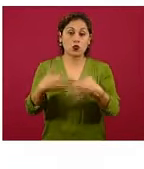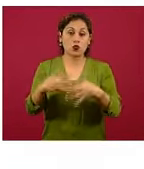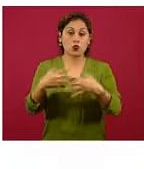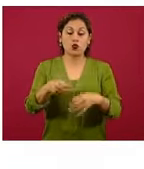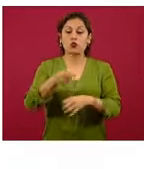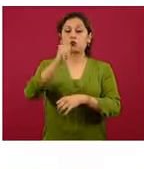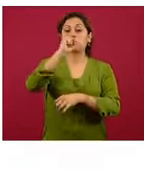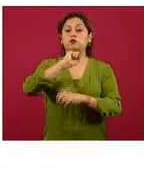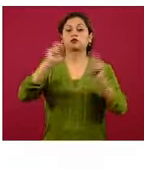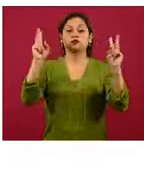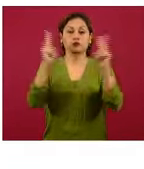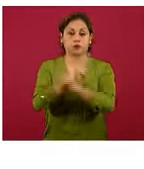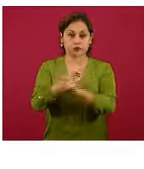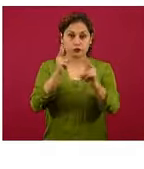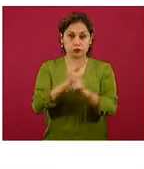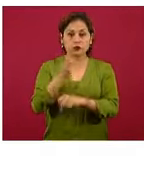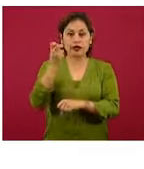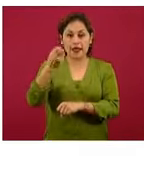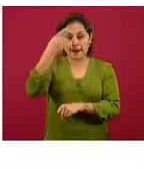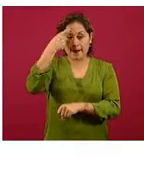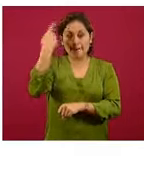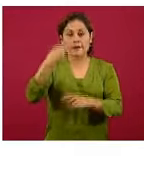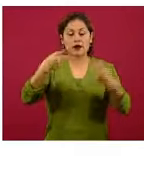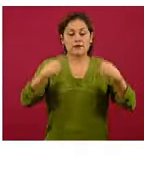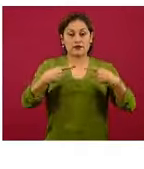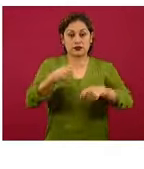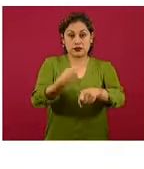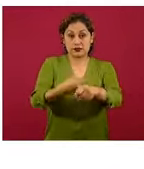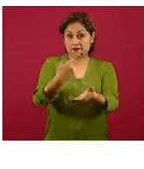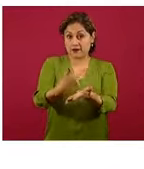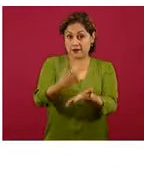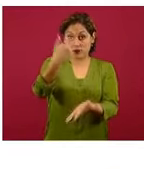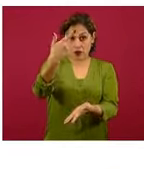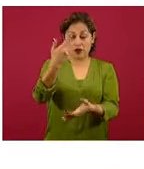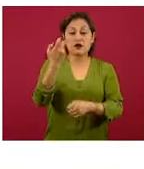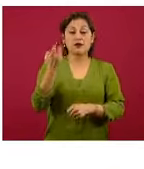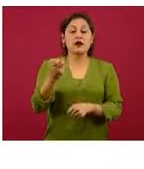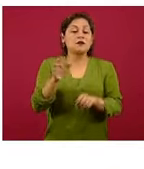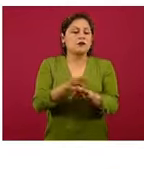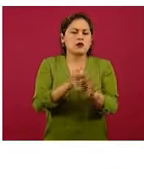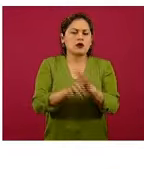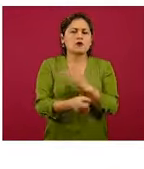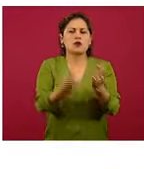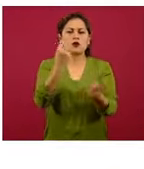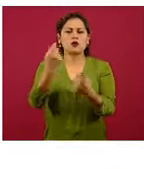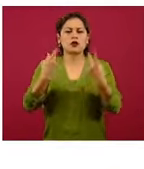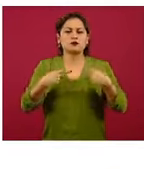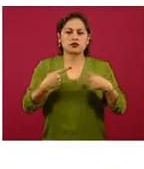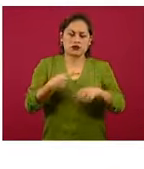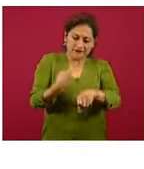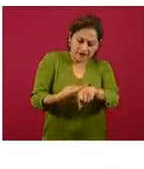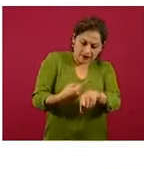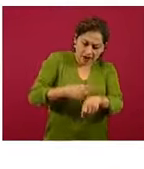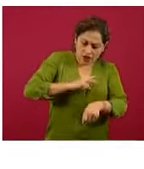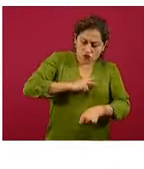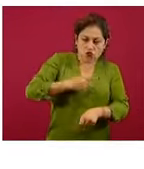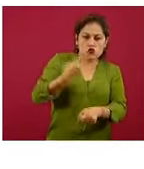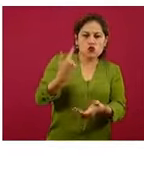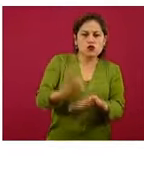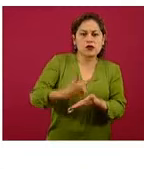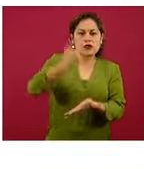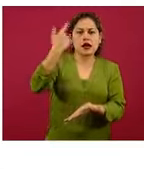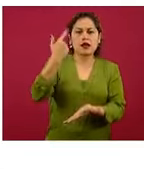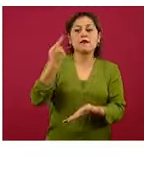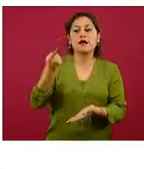que se utilizan para los pacientes más críticos, aquellos que necesitan de este tipo de instrumentos y